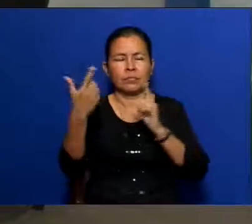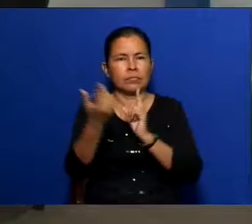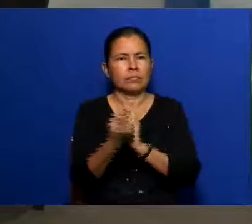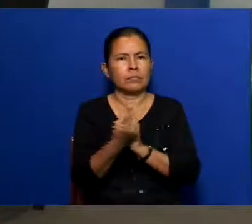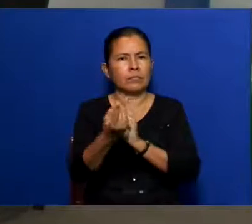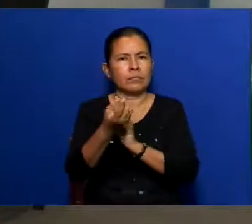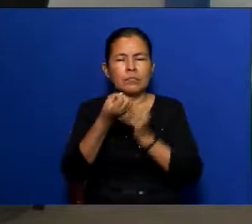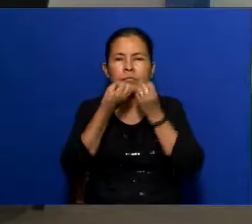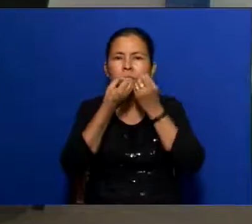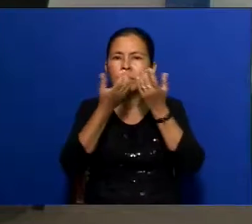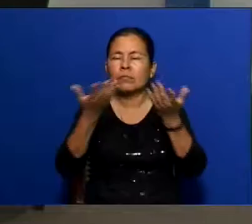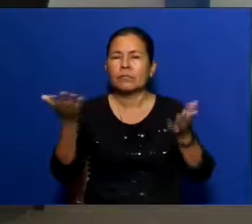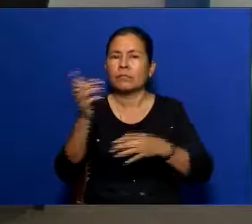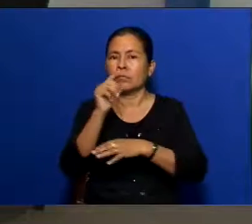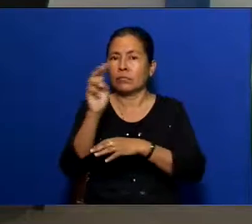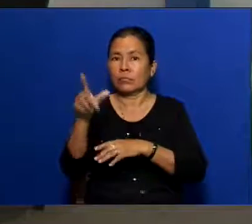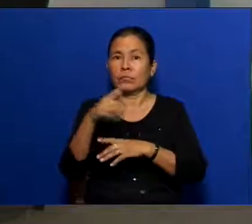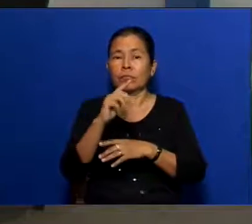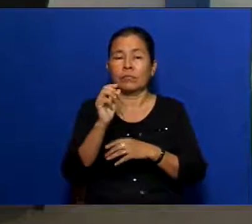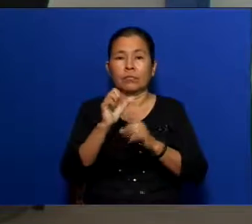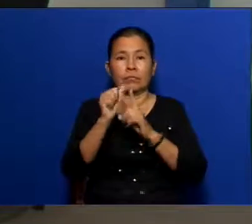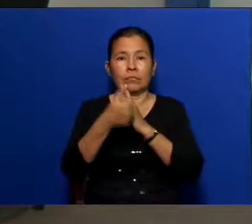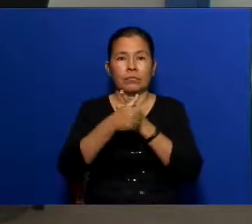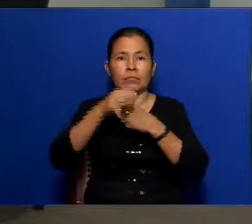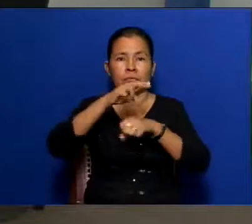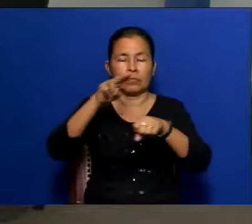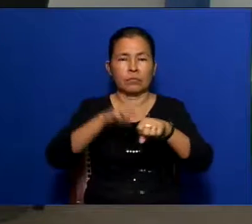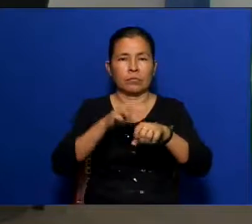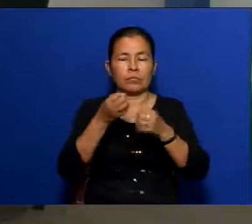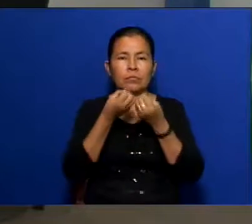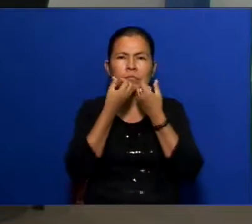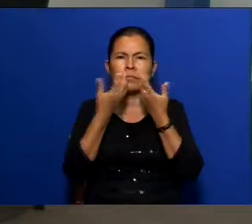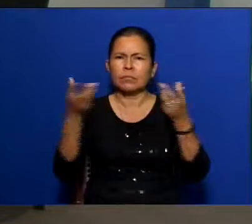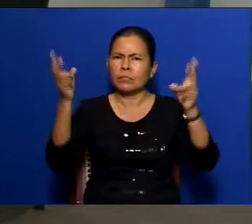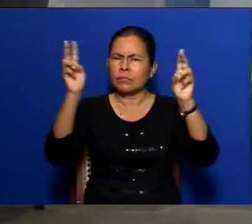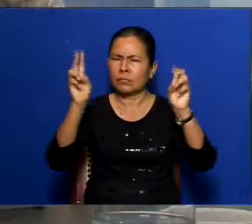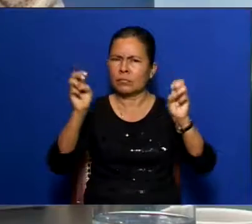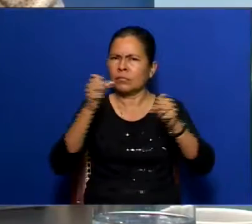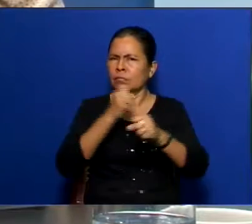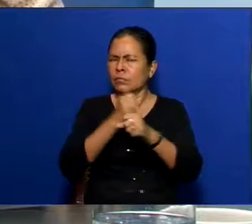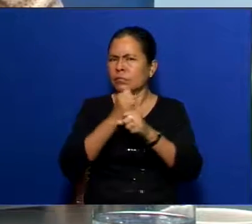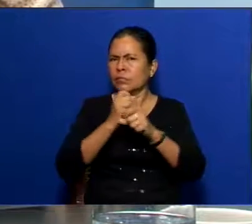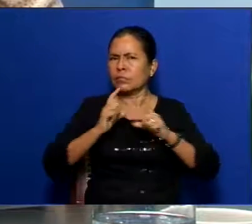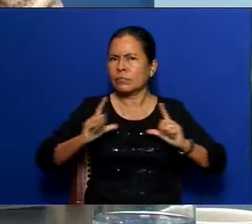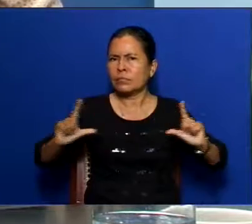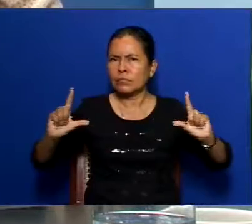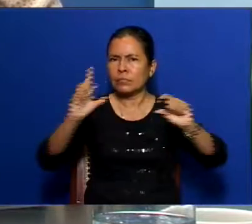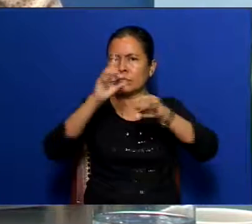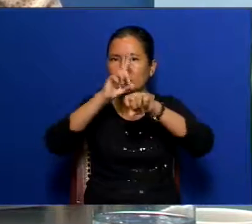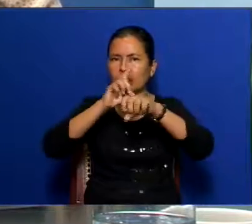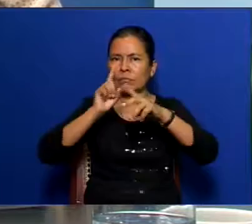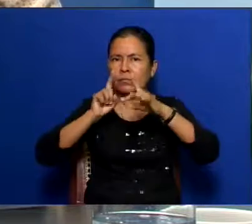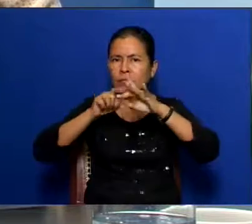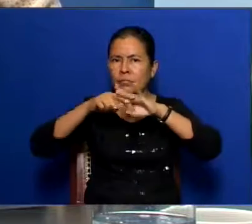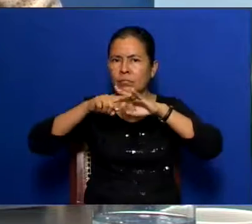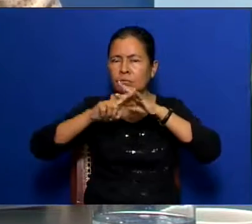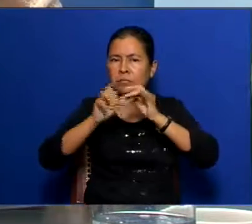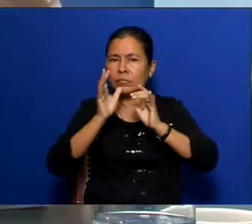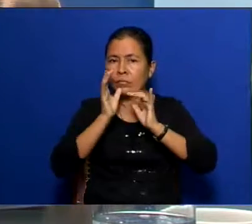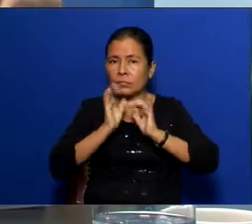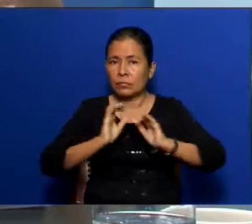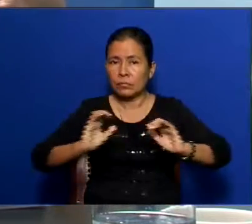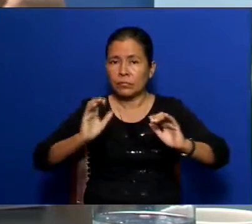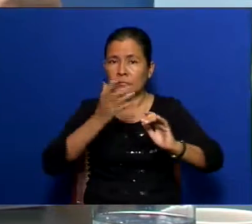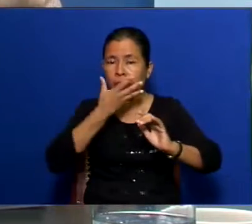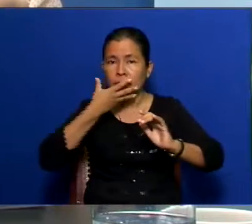los televidentes del canal parlamentario el quehacer de esta Clínica Forense de la Niñez y la Adolescencia.